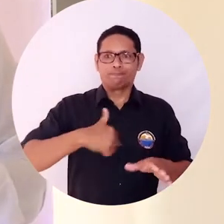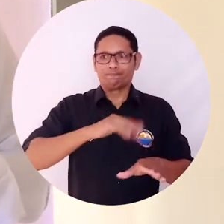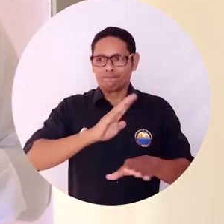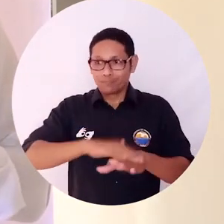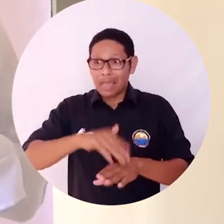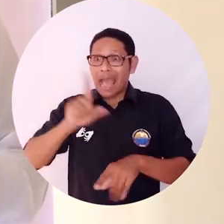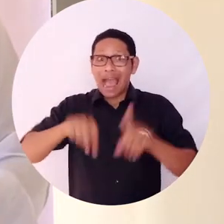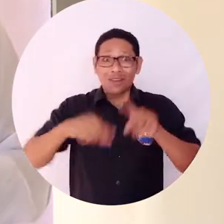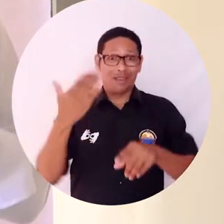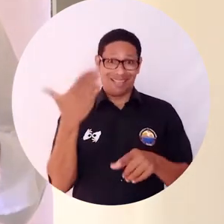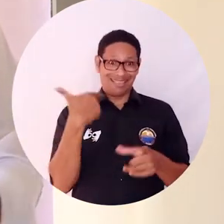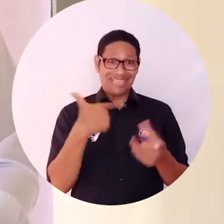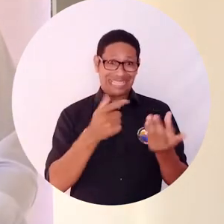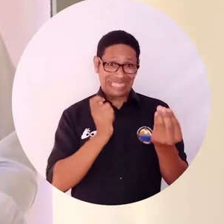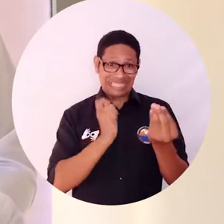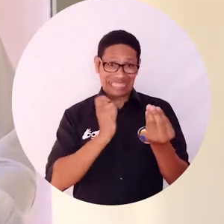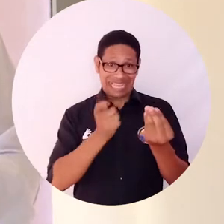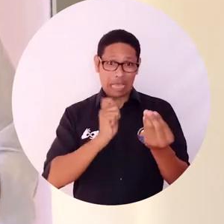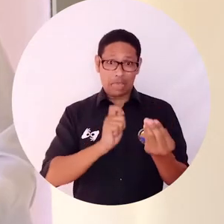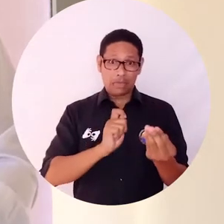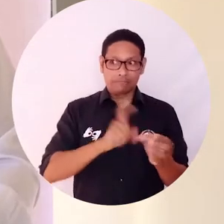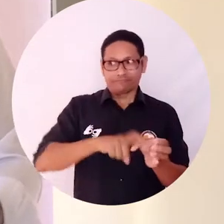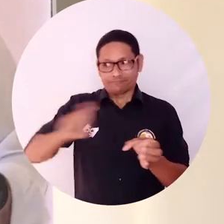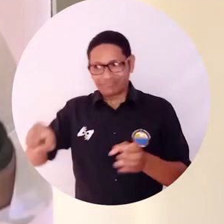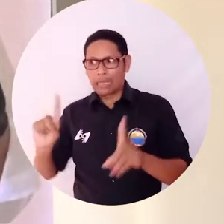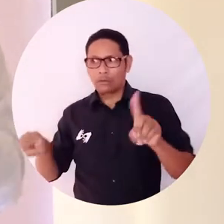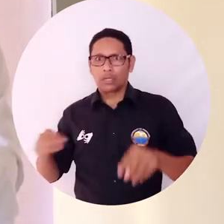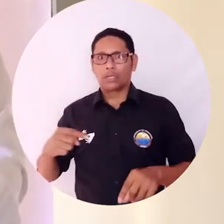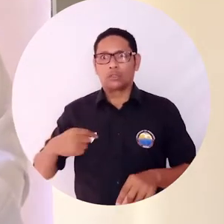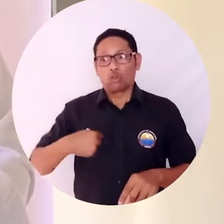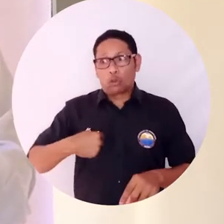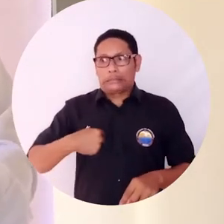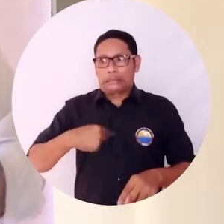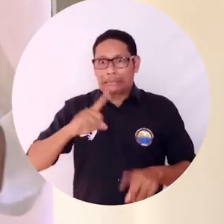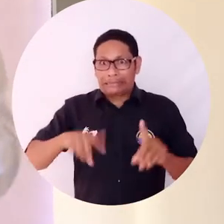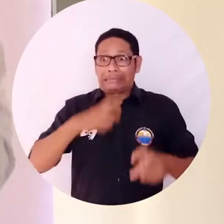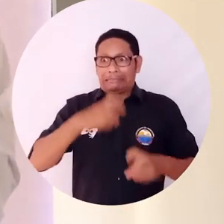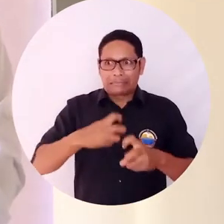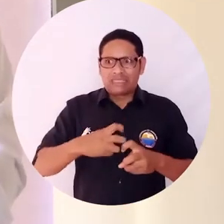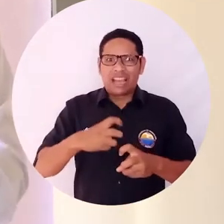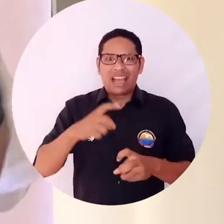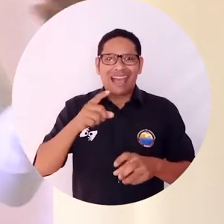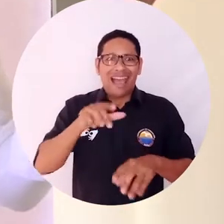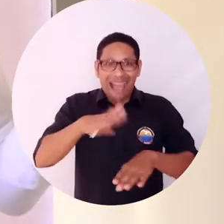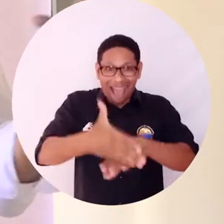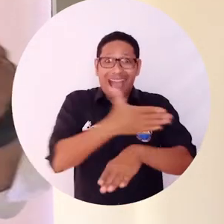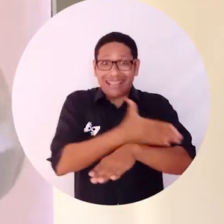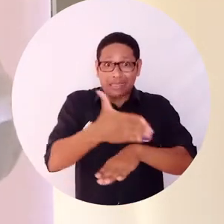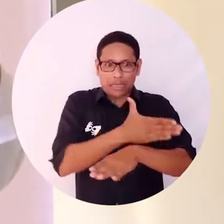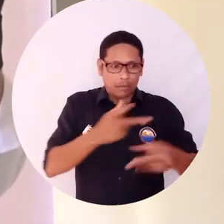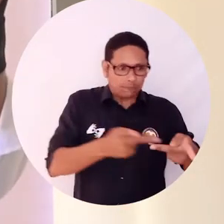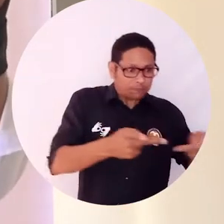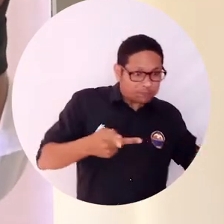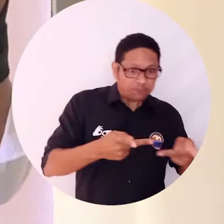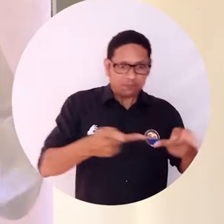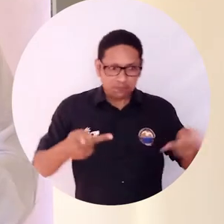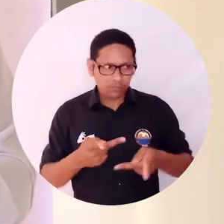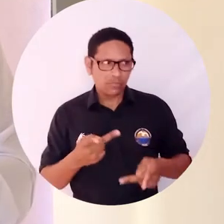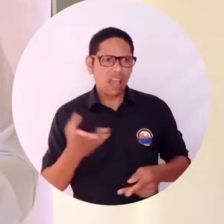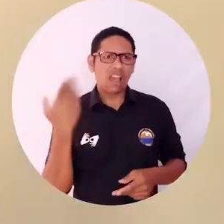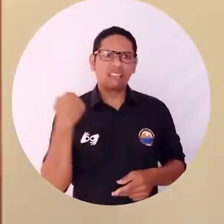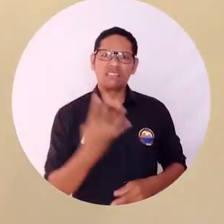sindicatos, mea culpa y mis disculpas, precisamente por haberlos despojado de esos espacios que tenían, que no eran uno, eran cuatro, me